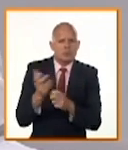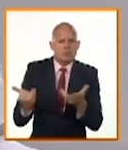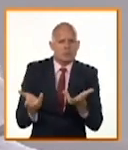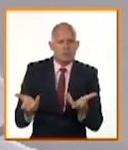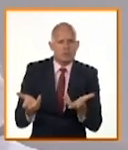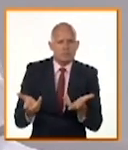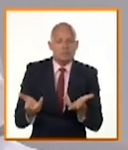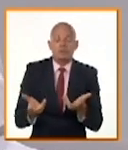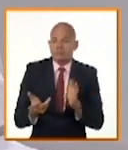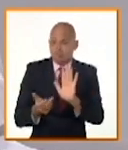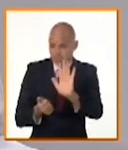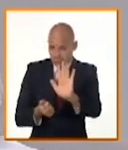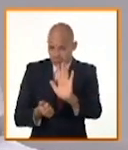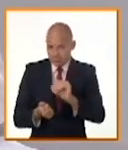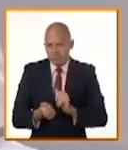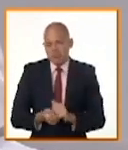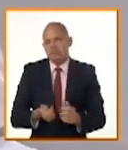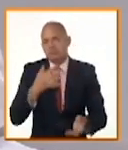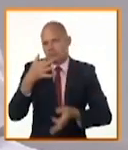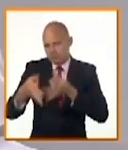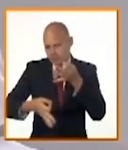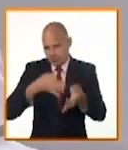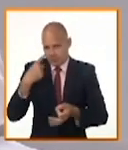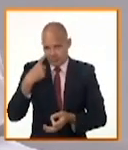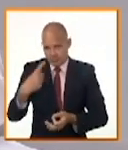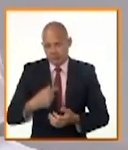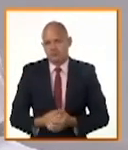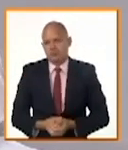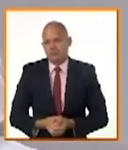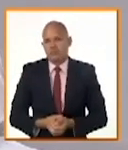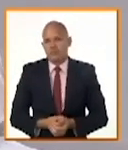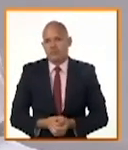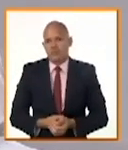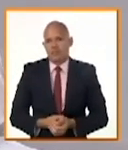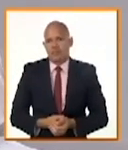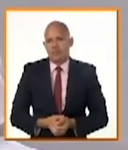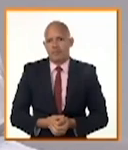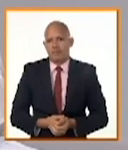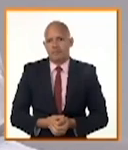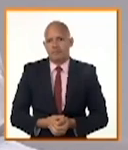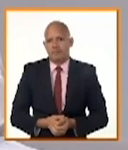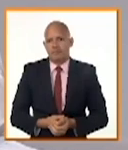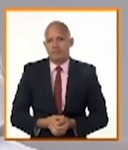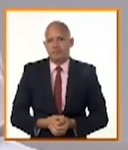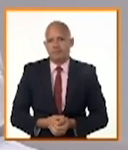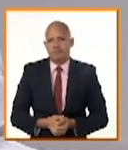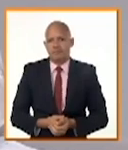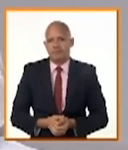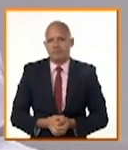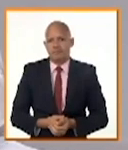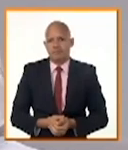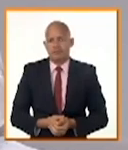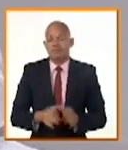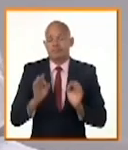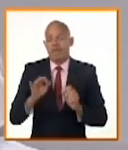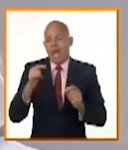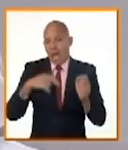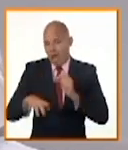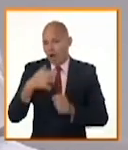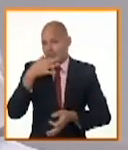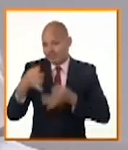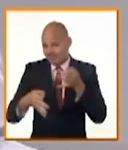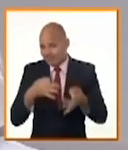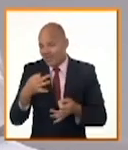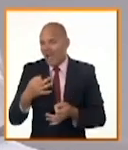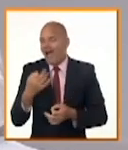volver a recalcar y no por mucho que lo digamos pero es importante que nosotros pasemos esta esta la importancia de esta tarea en la